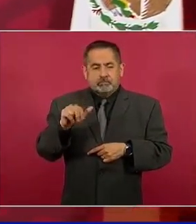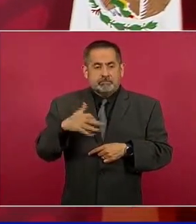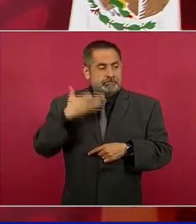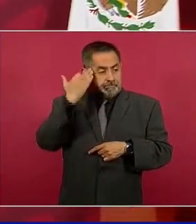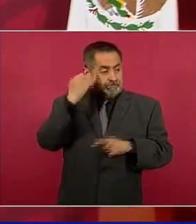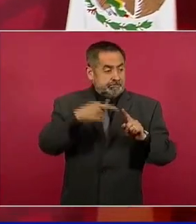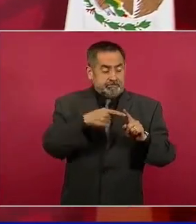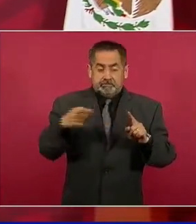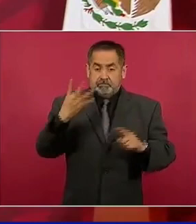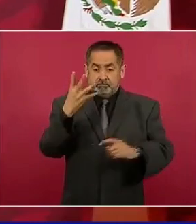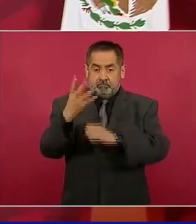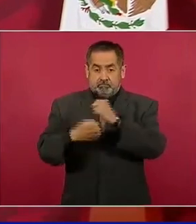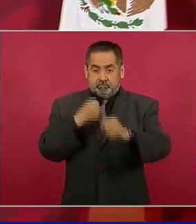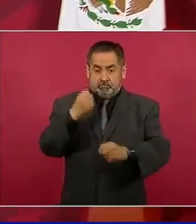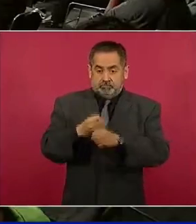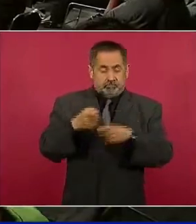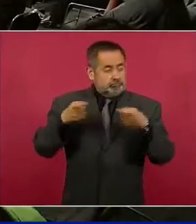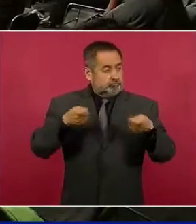4 años,